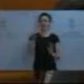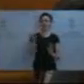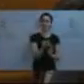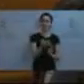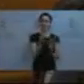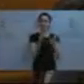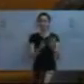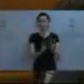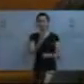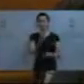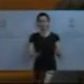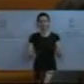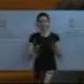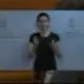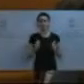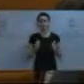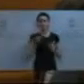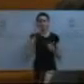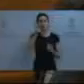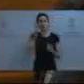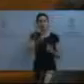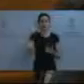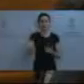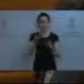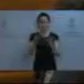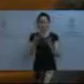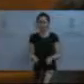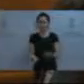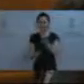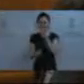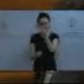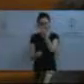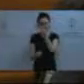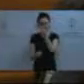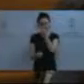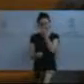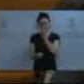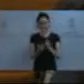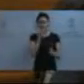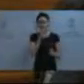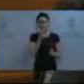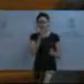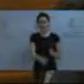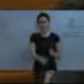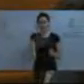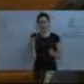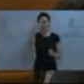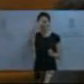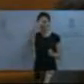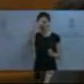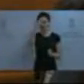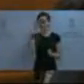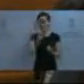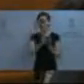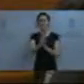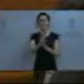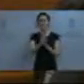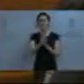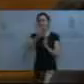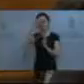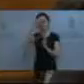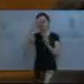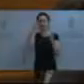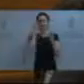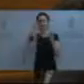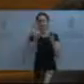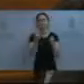muchas poblaciones, como usted bien sabe, que si un enfermo o un vecino se pone enfermo y precisa de